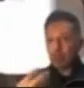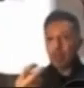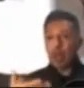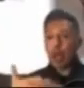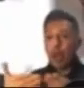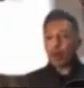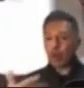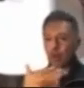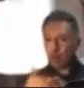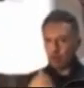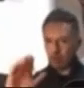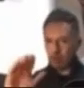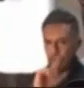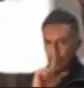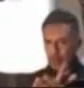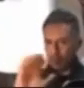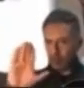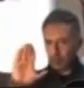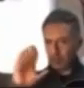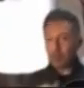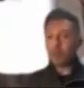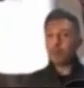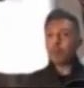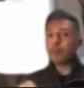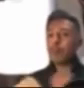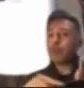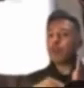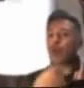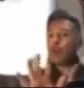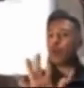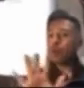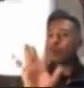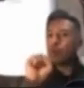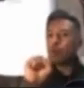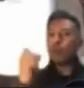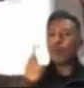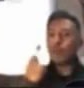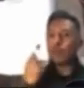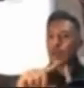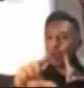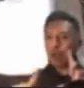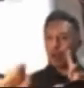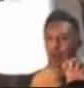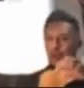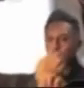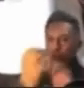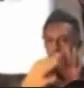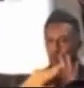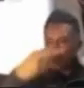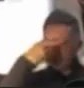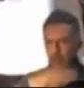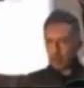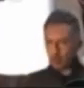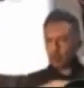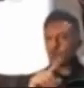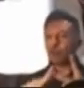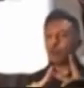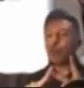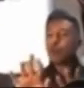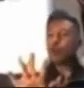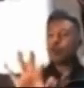protesto guardar y hacer guardar la constitución política de los Estados Unidos Mexicanos la constitución